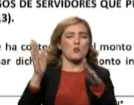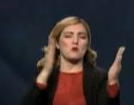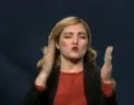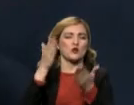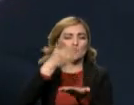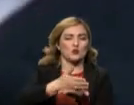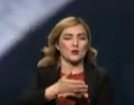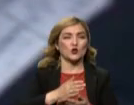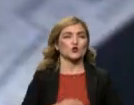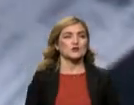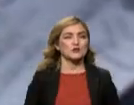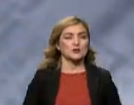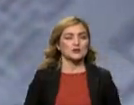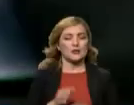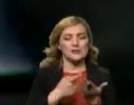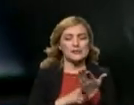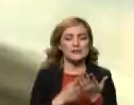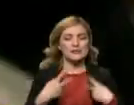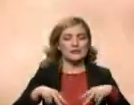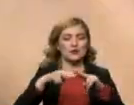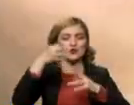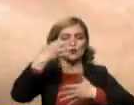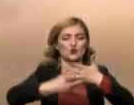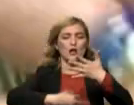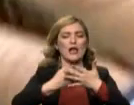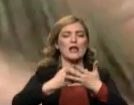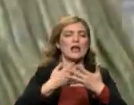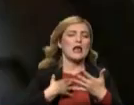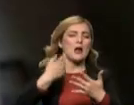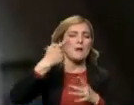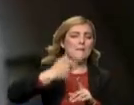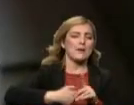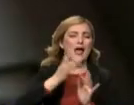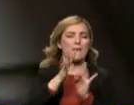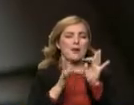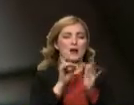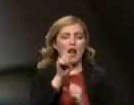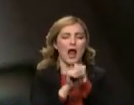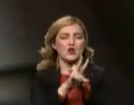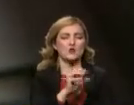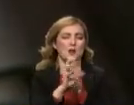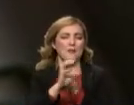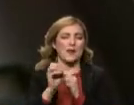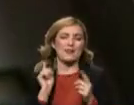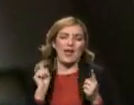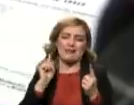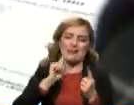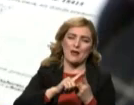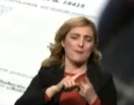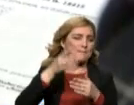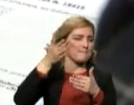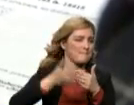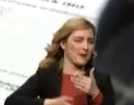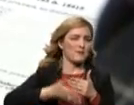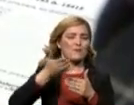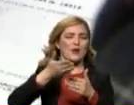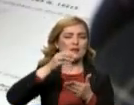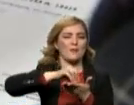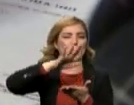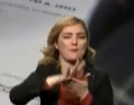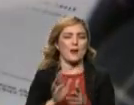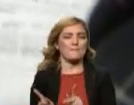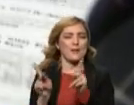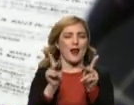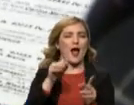provisionales. El análisis calcula montos hasta abril del 2020, que sería la fecha tope propuesta para la ejecución del plan